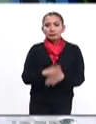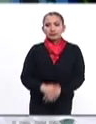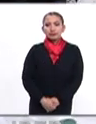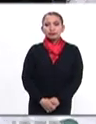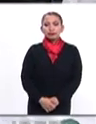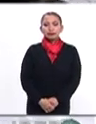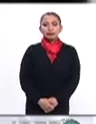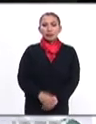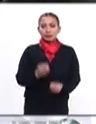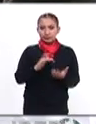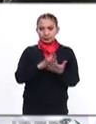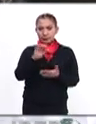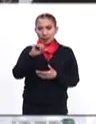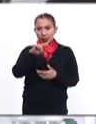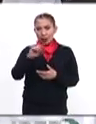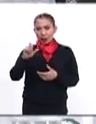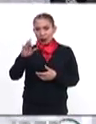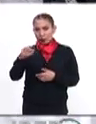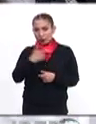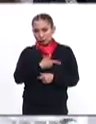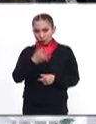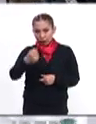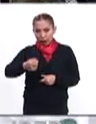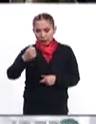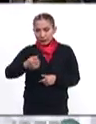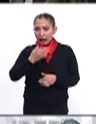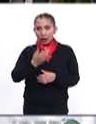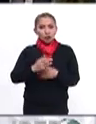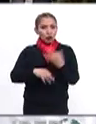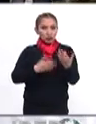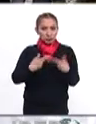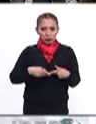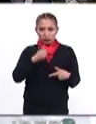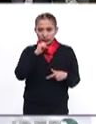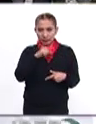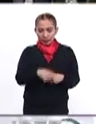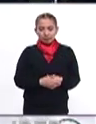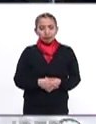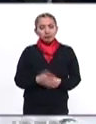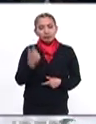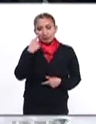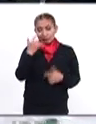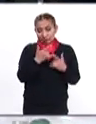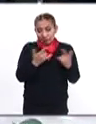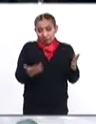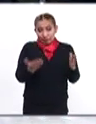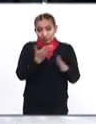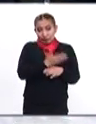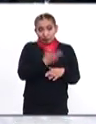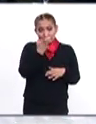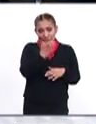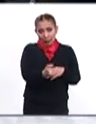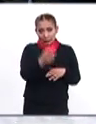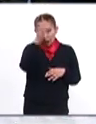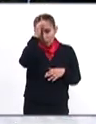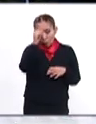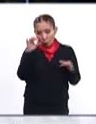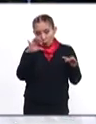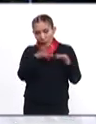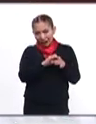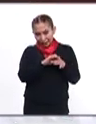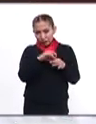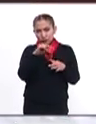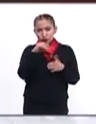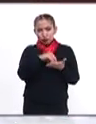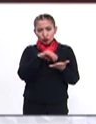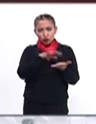importantes? Muchas gracias, Ana. Omar, qué gusto saludarlos y saludar a todo su auditorio. Pues, mire, históricamente este tipo de acuerdos no